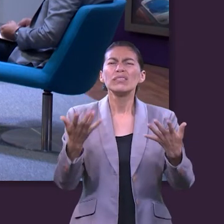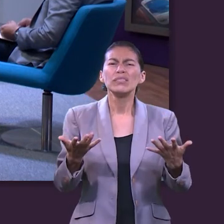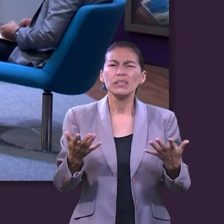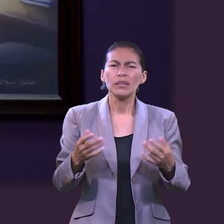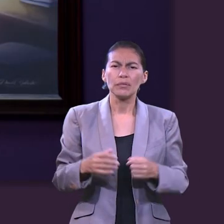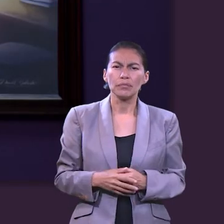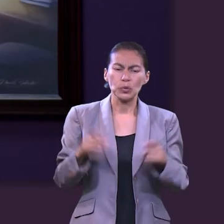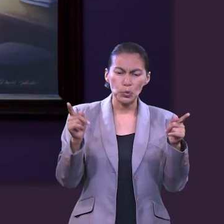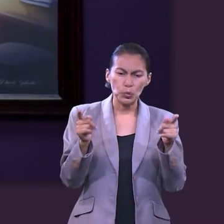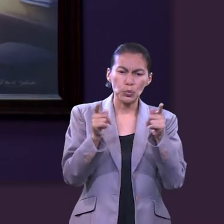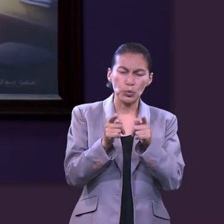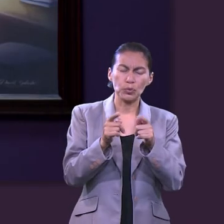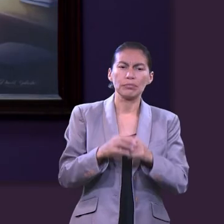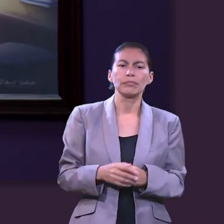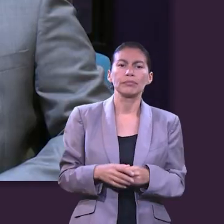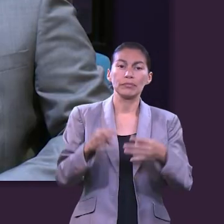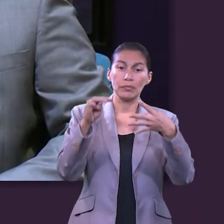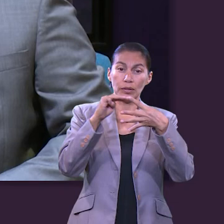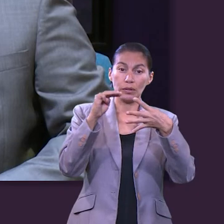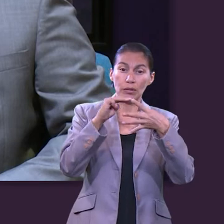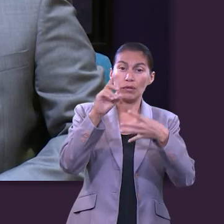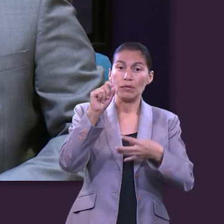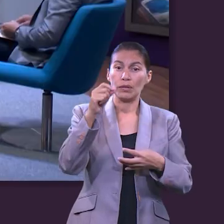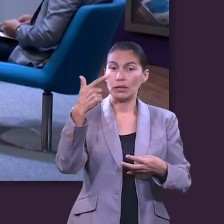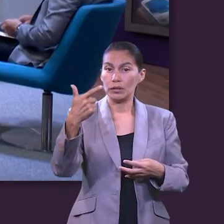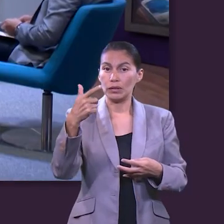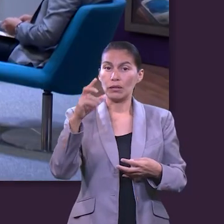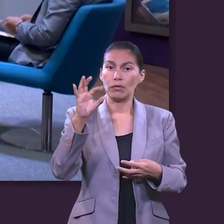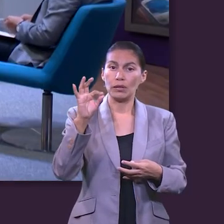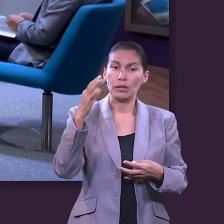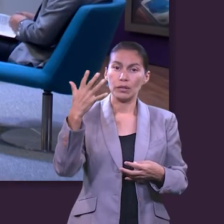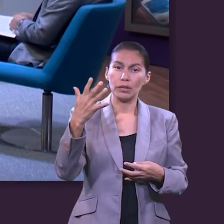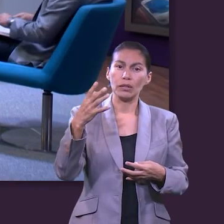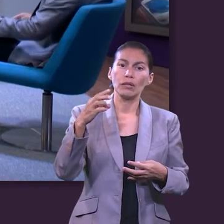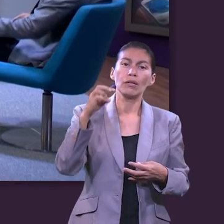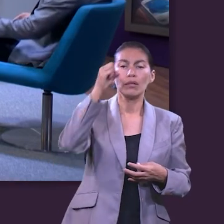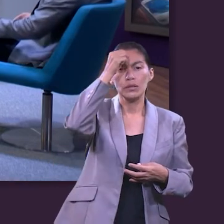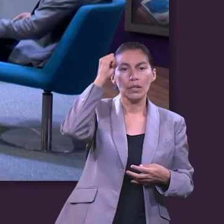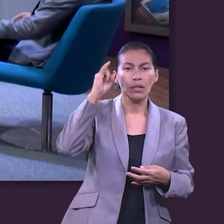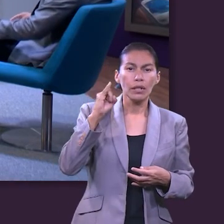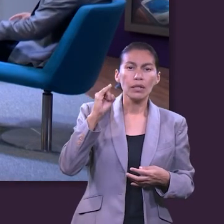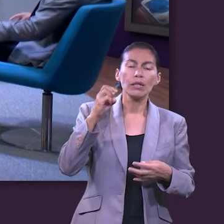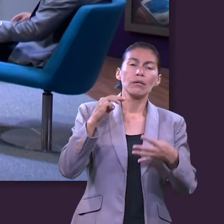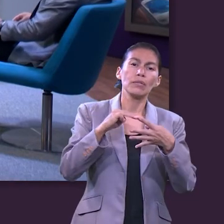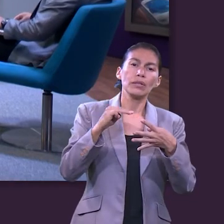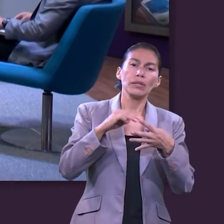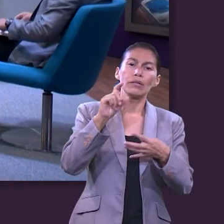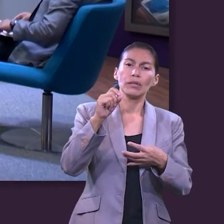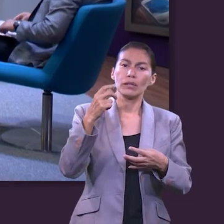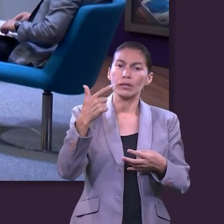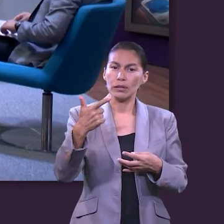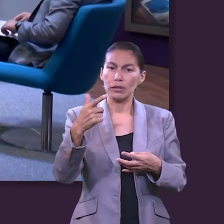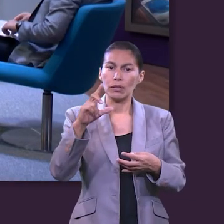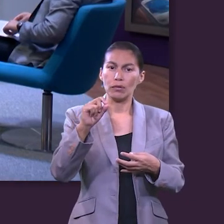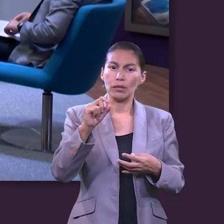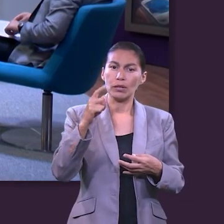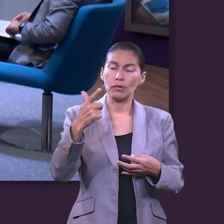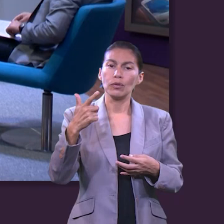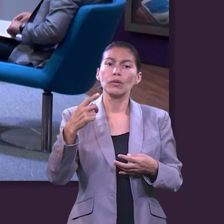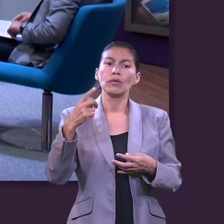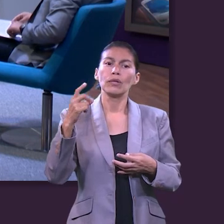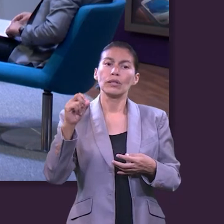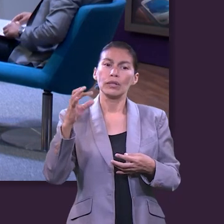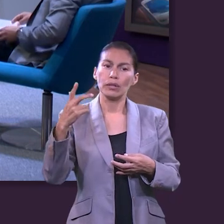así de manera concreta. Jaime, nos ayudas. Mateo 27.45, Sarai Mateo 27.51